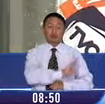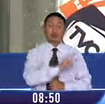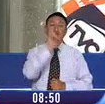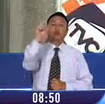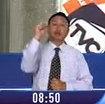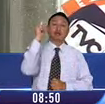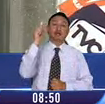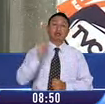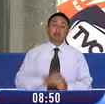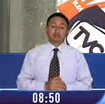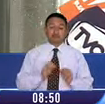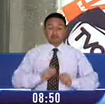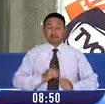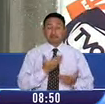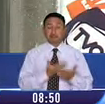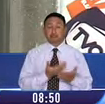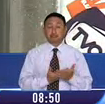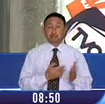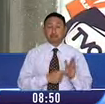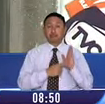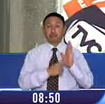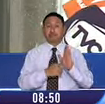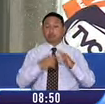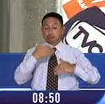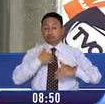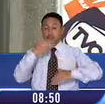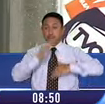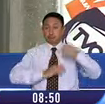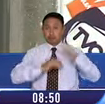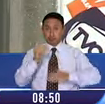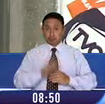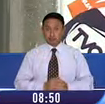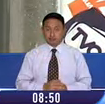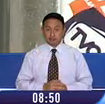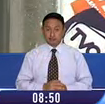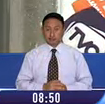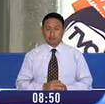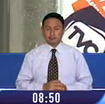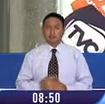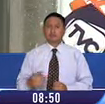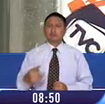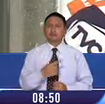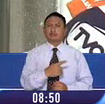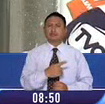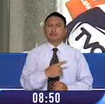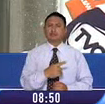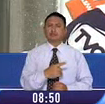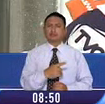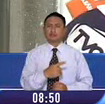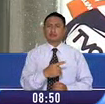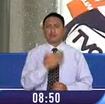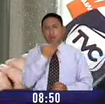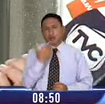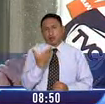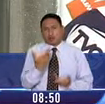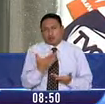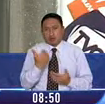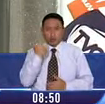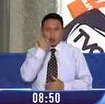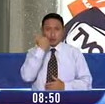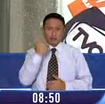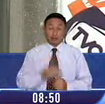poder presentar las evidencias de su inocencia en una condición más favorable y